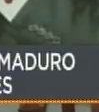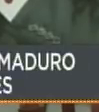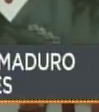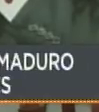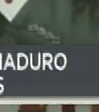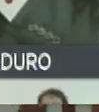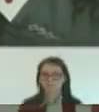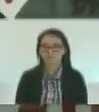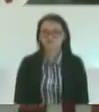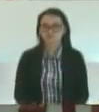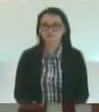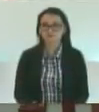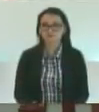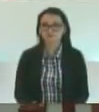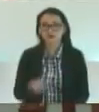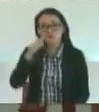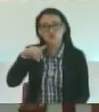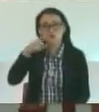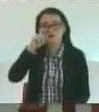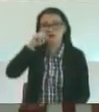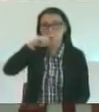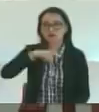mundo, paren la matanza.